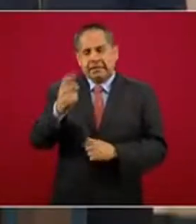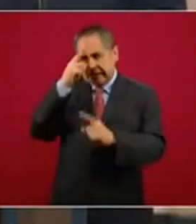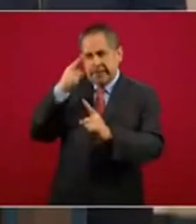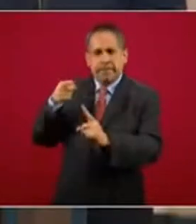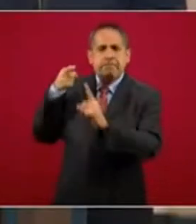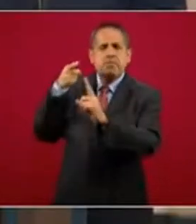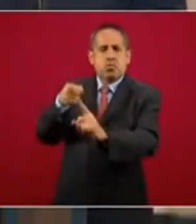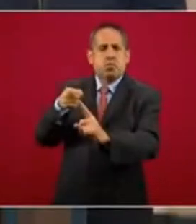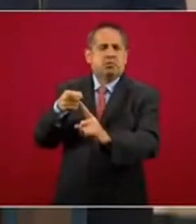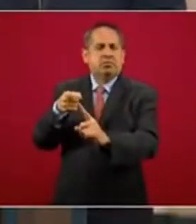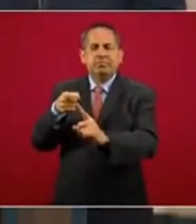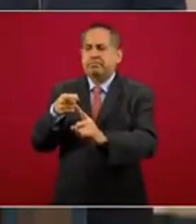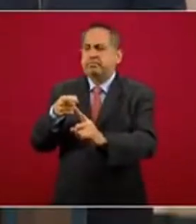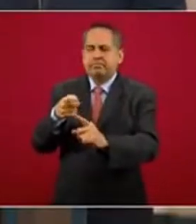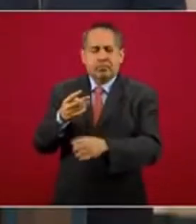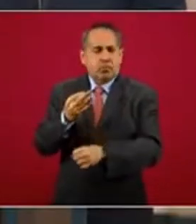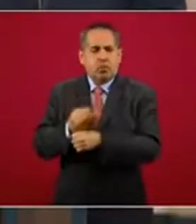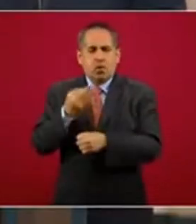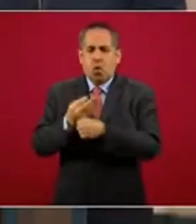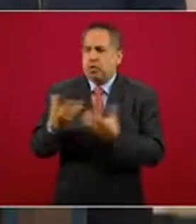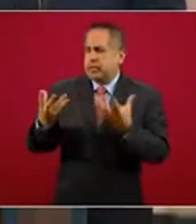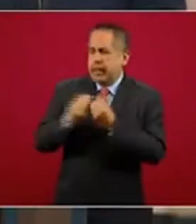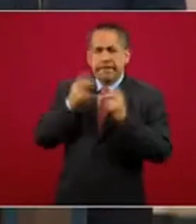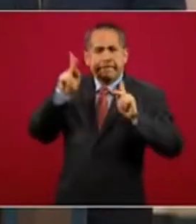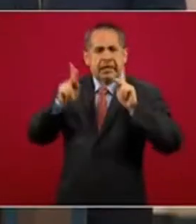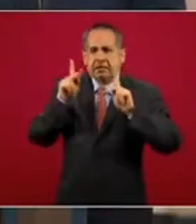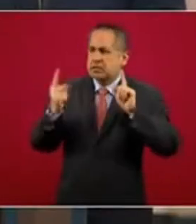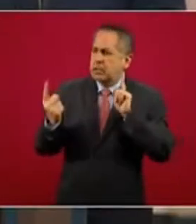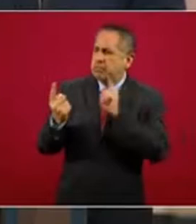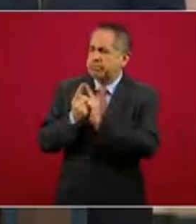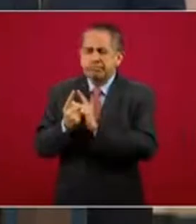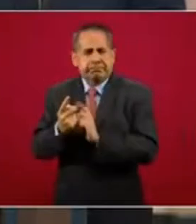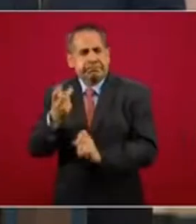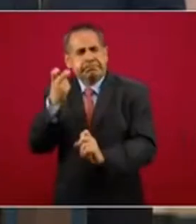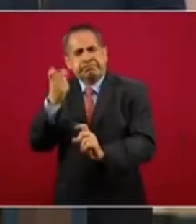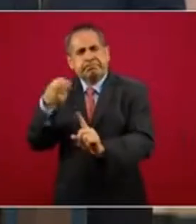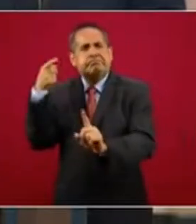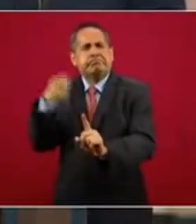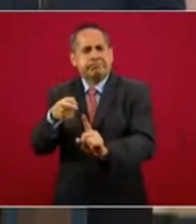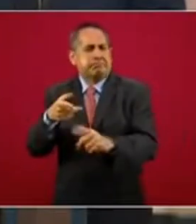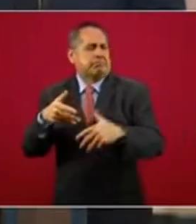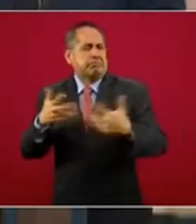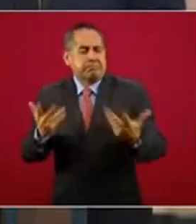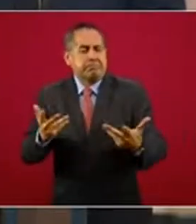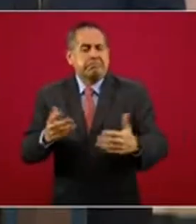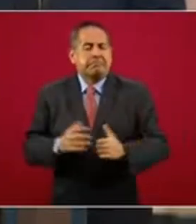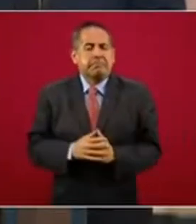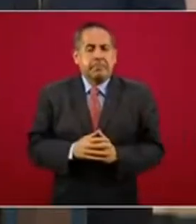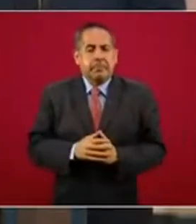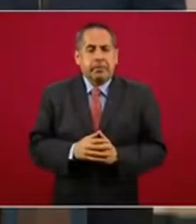desmadre. Porque esta tierra es de nosotros. Sangre por sangre.